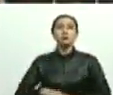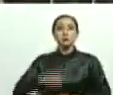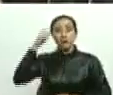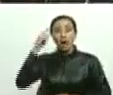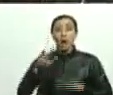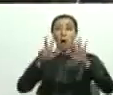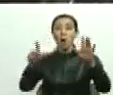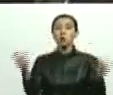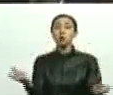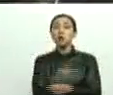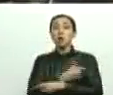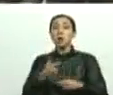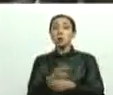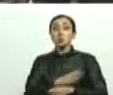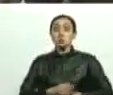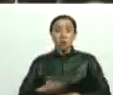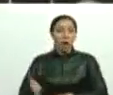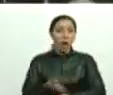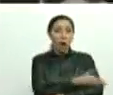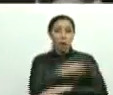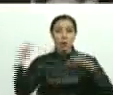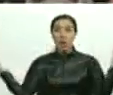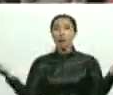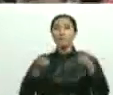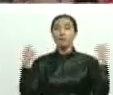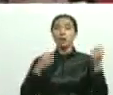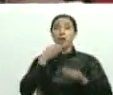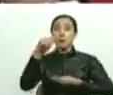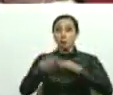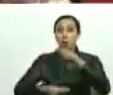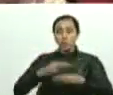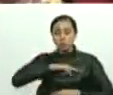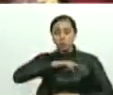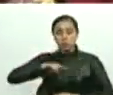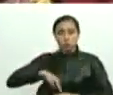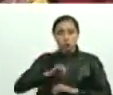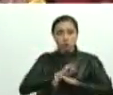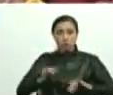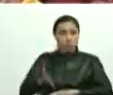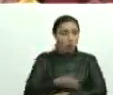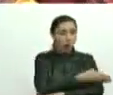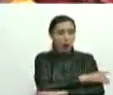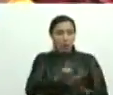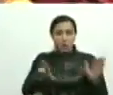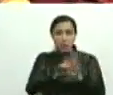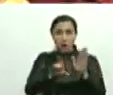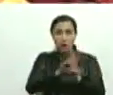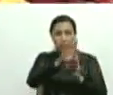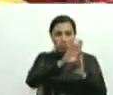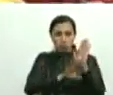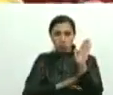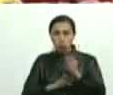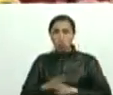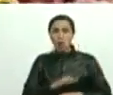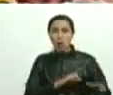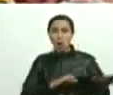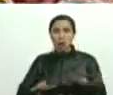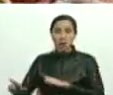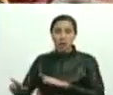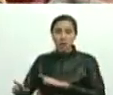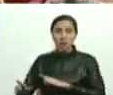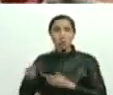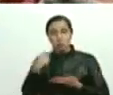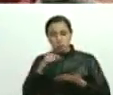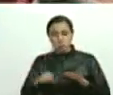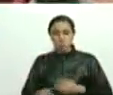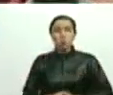8 de agosto. Previo a eso hay una campaña, ya nosotros hemos terminado el reglamento, lo hemos para su revisión, y el reglamento de la